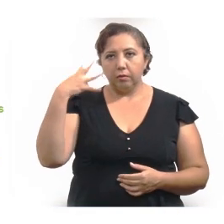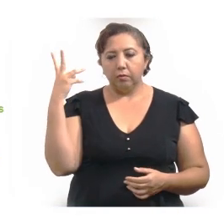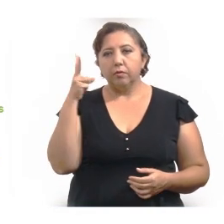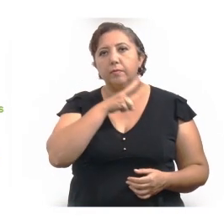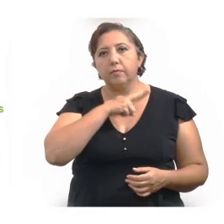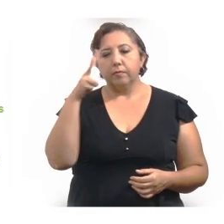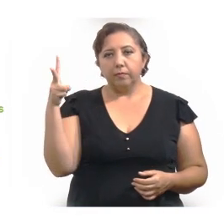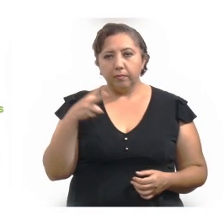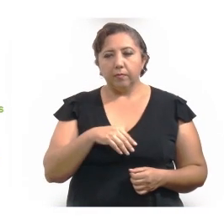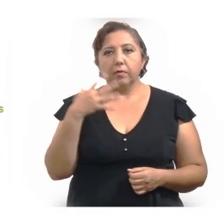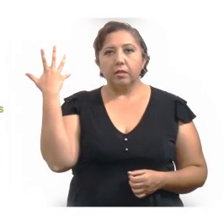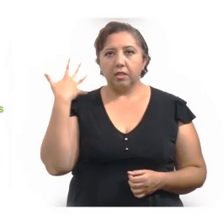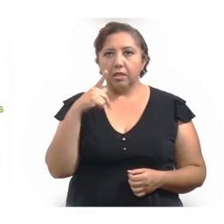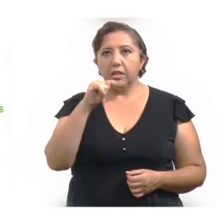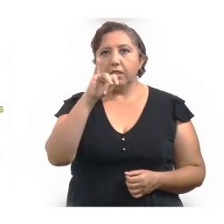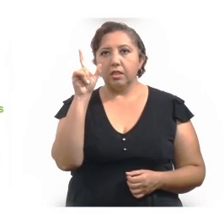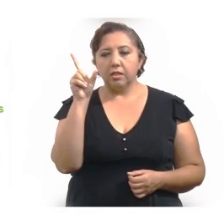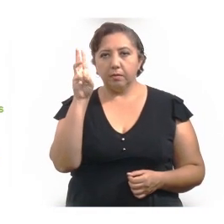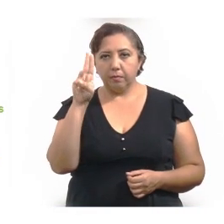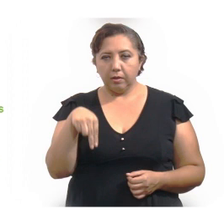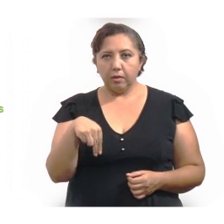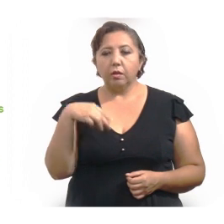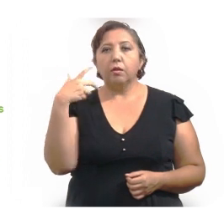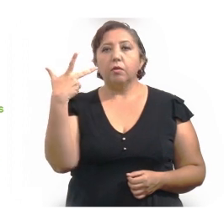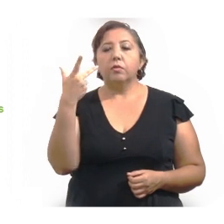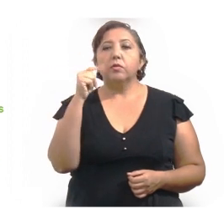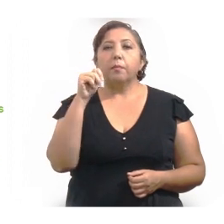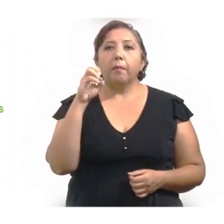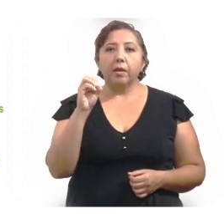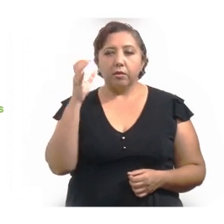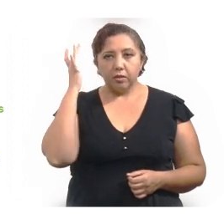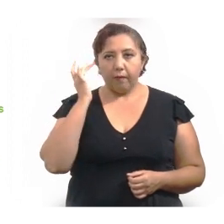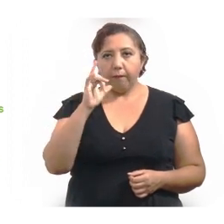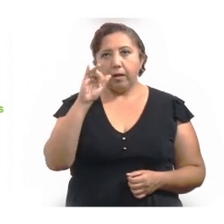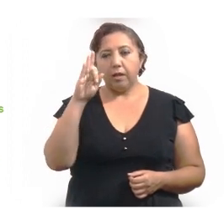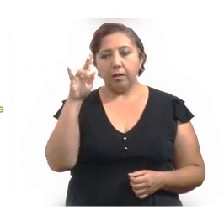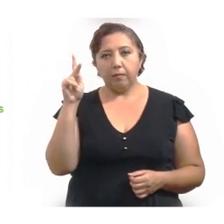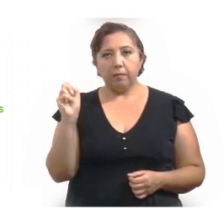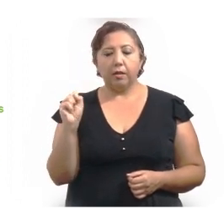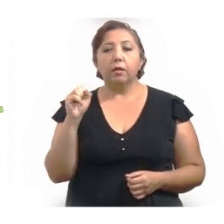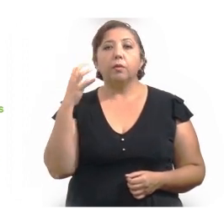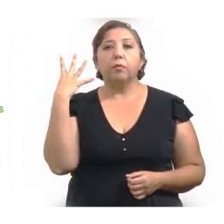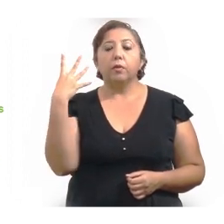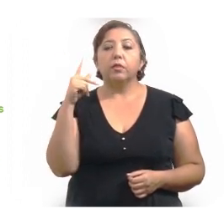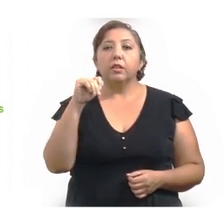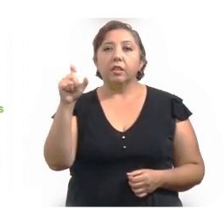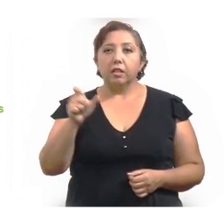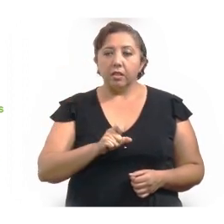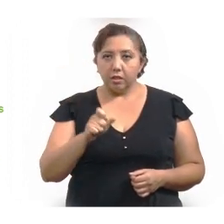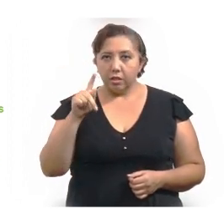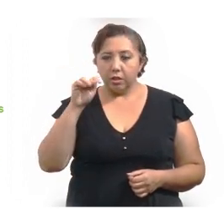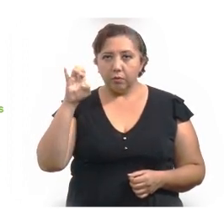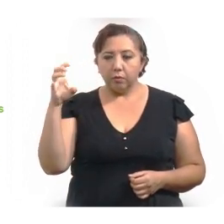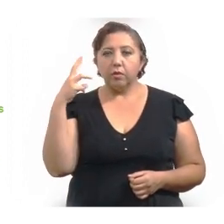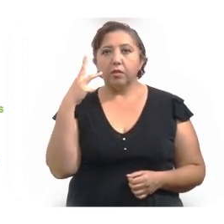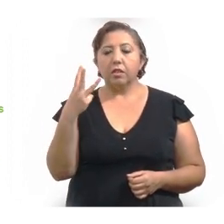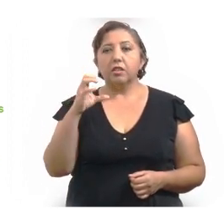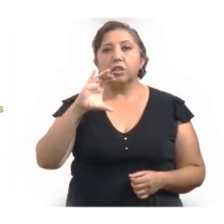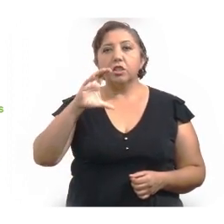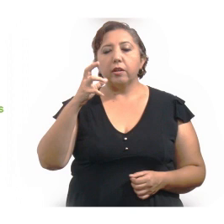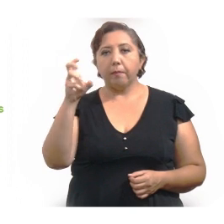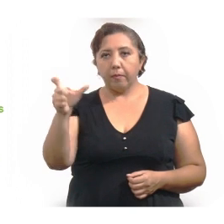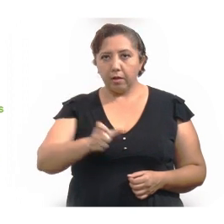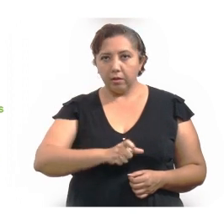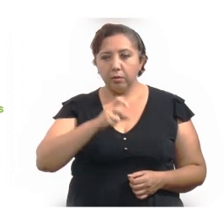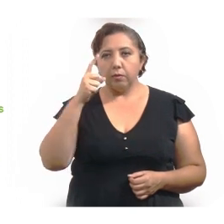en Valladolid, 10 en Tizimín, 8 en Peto y San Felipe, 4 en Tecash y Ticul, 3 en Chemash, 2 en